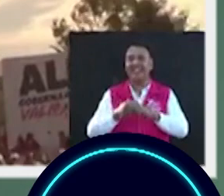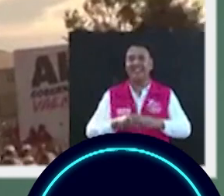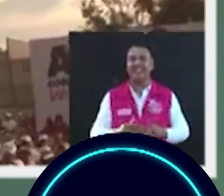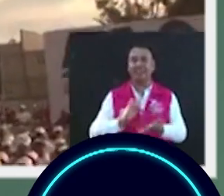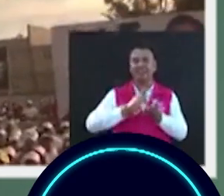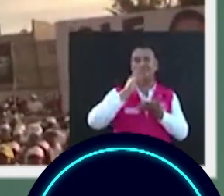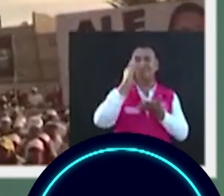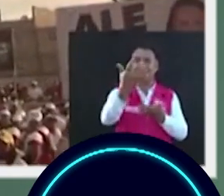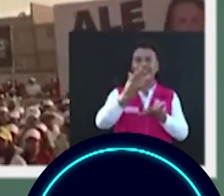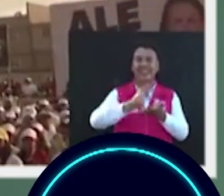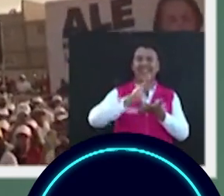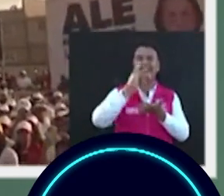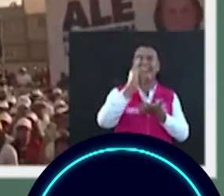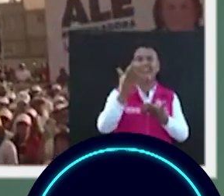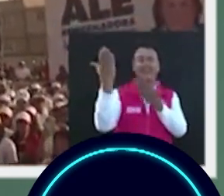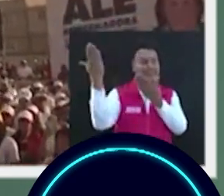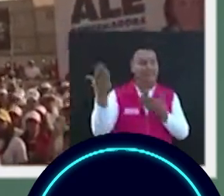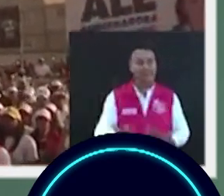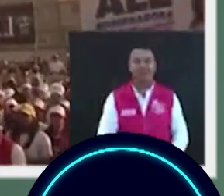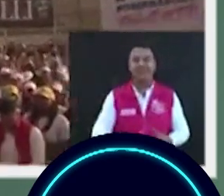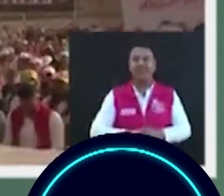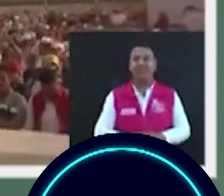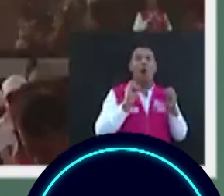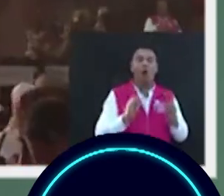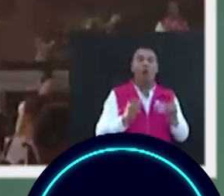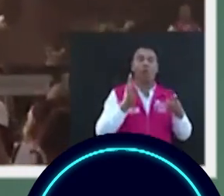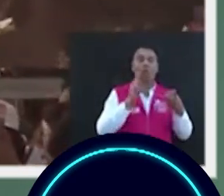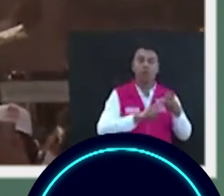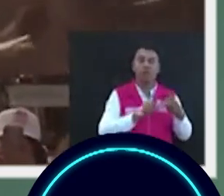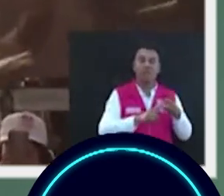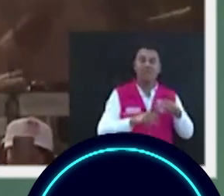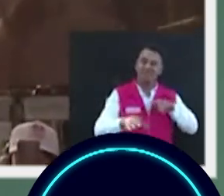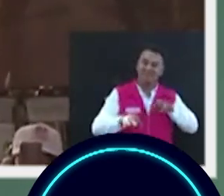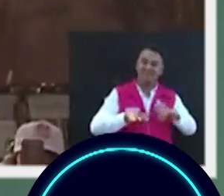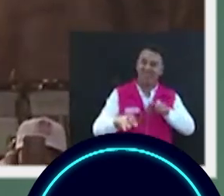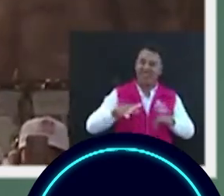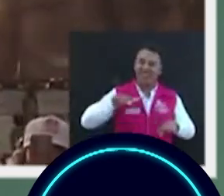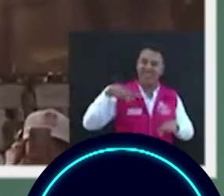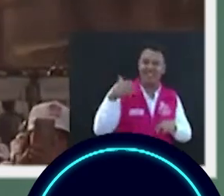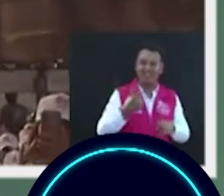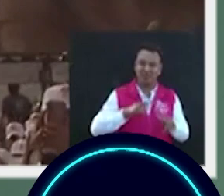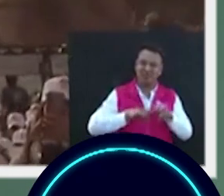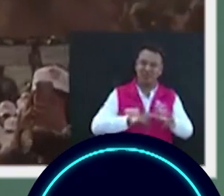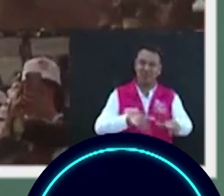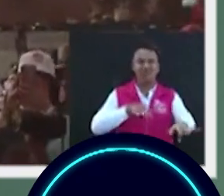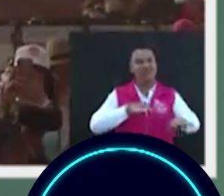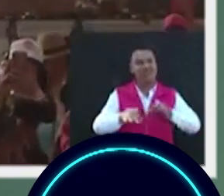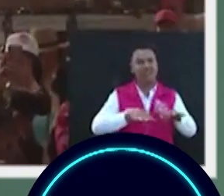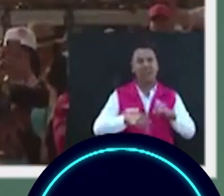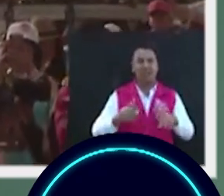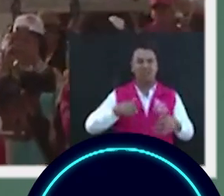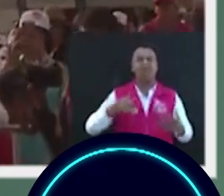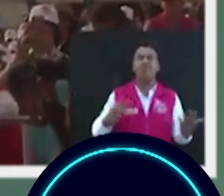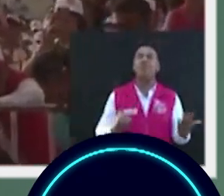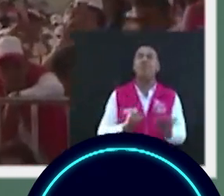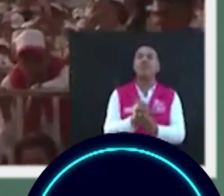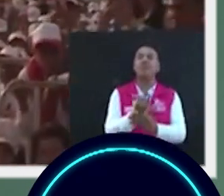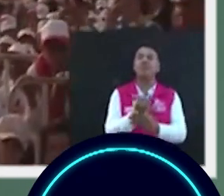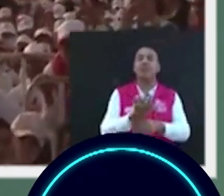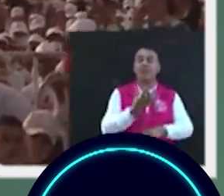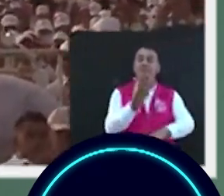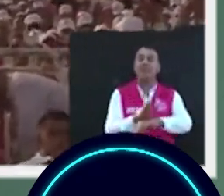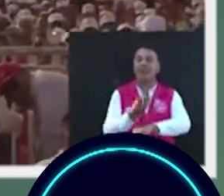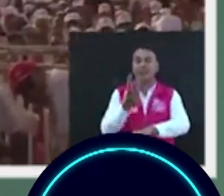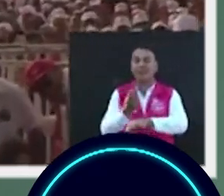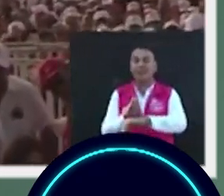está en desventaja porque es una candidata que no prende. Mira, tiene muchas ayudas. Su suegro está operando, Mariano González Arur, que es uno de